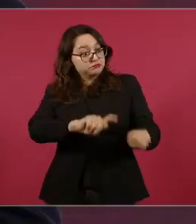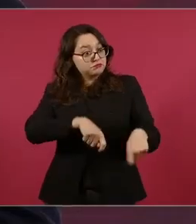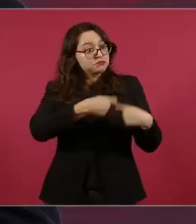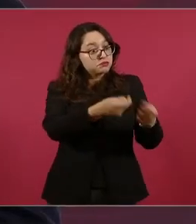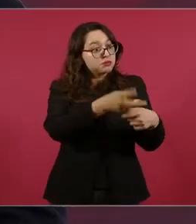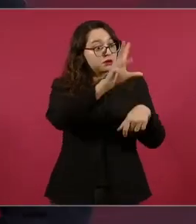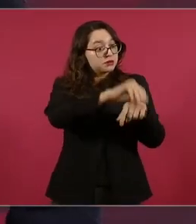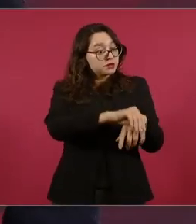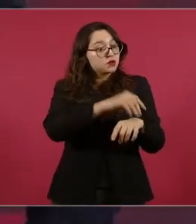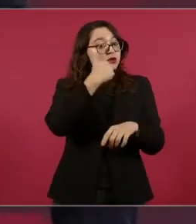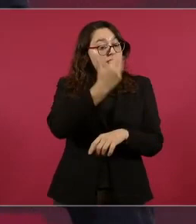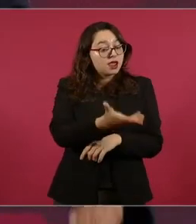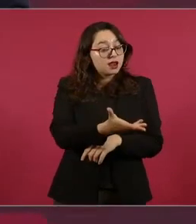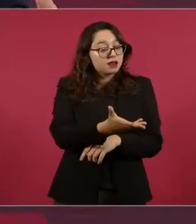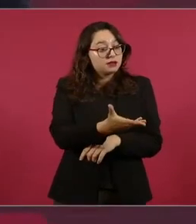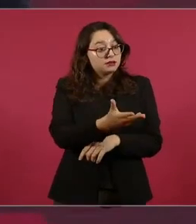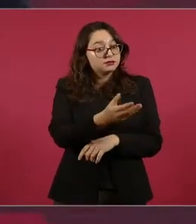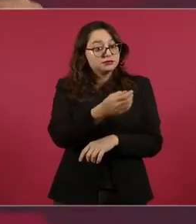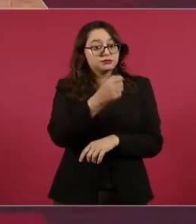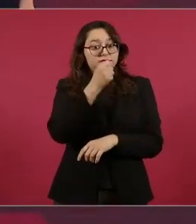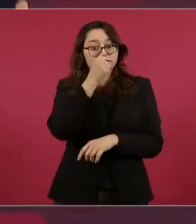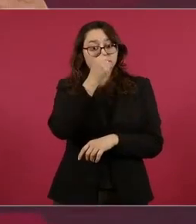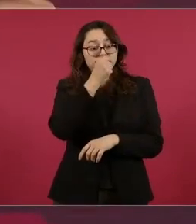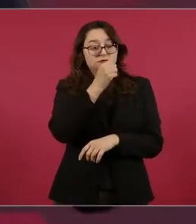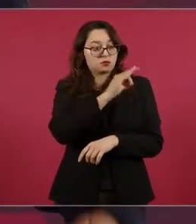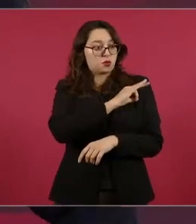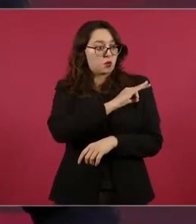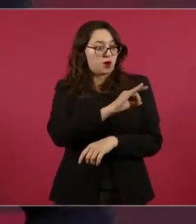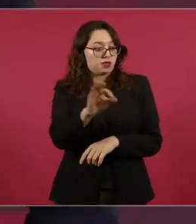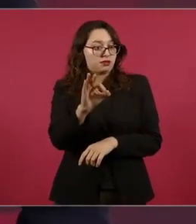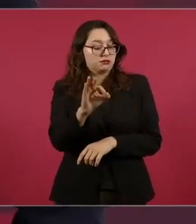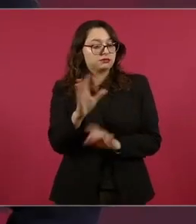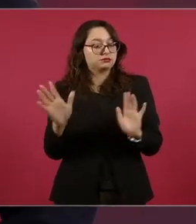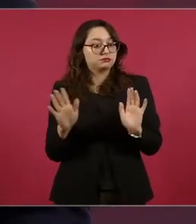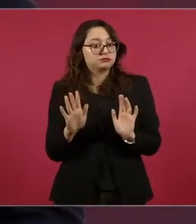pasajeros por las vías